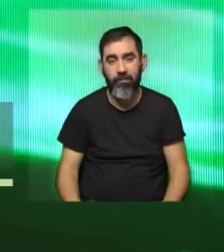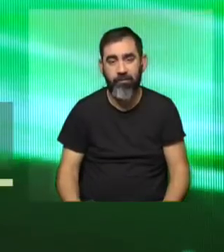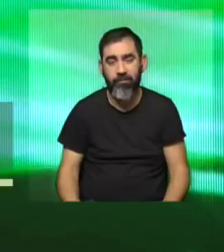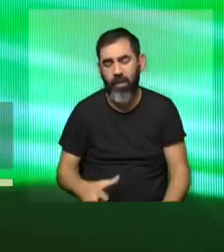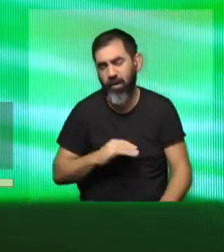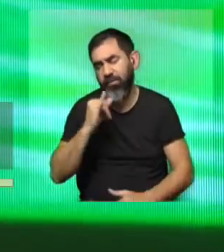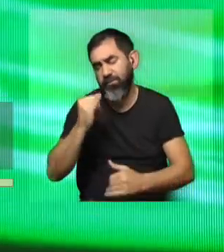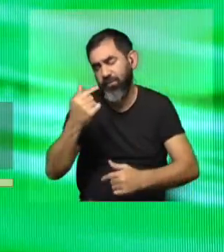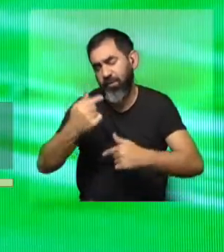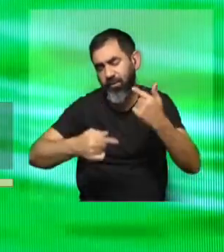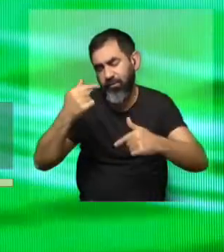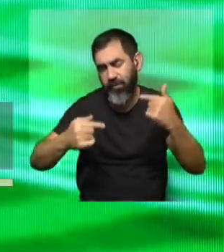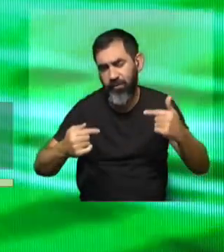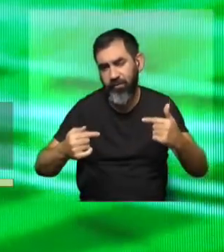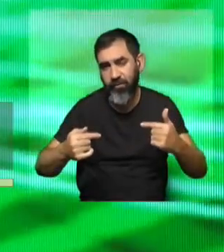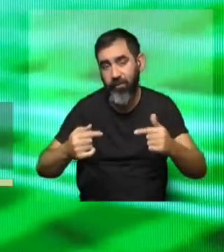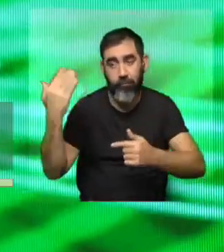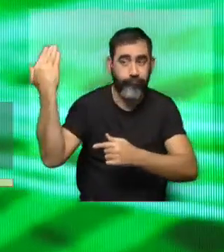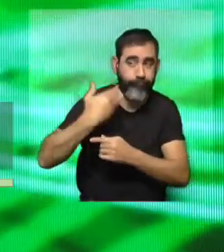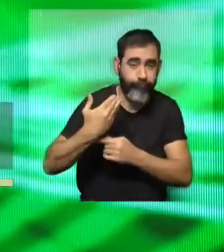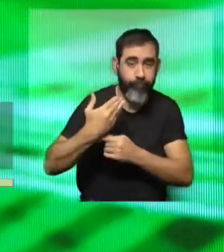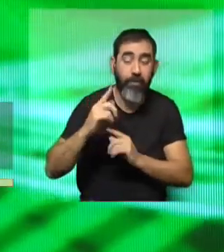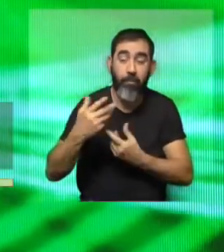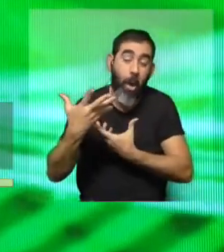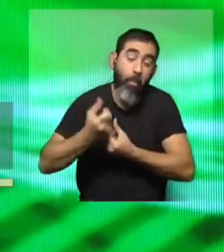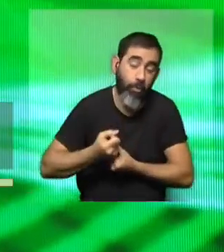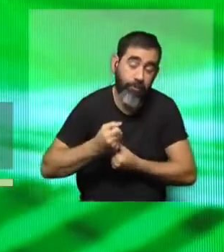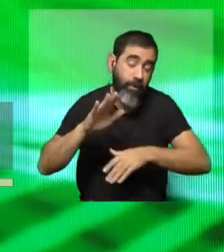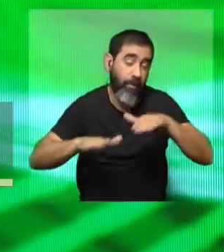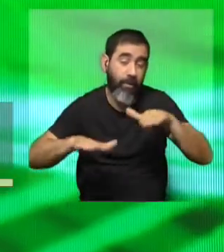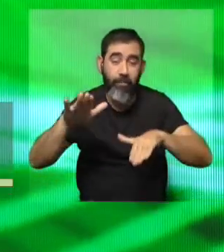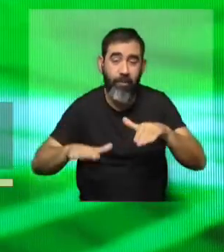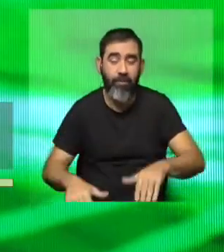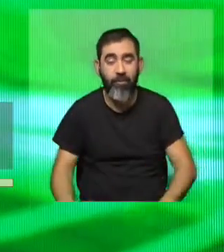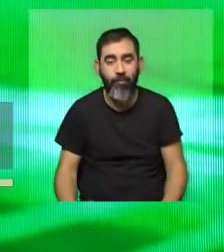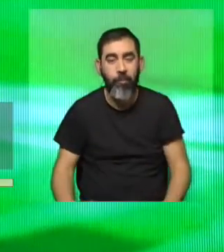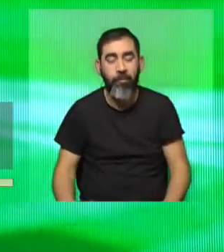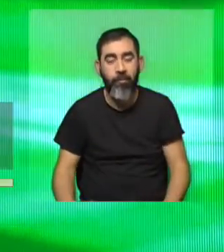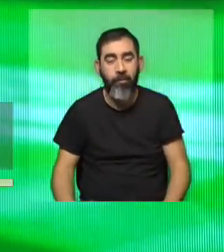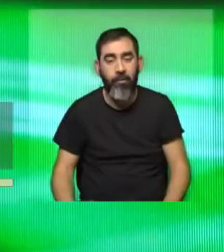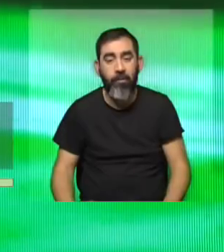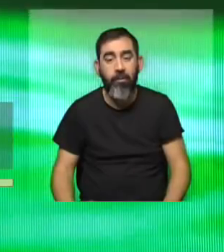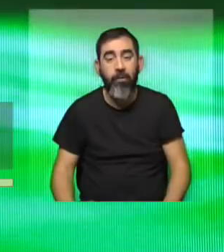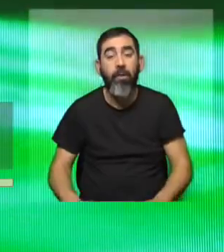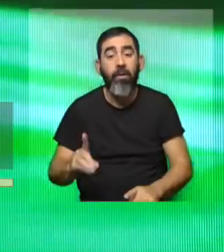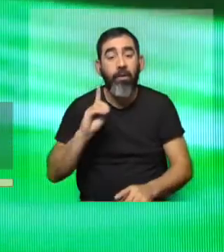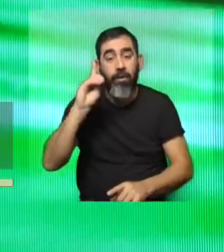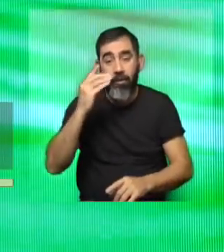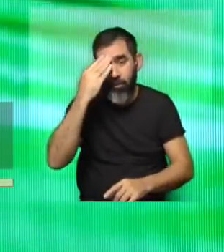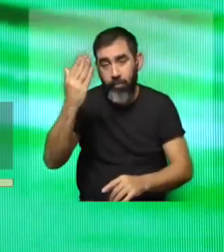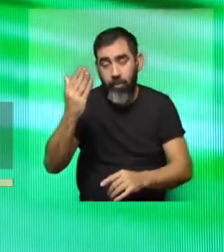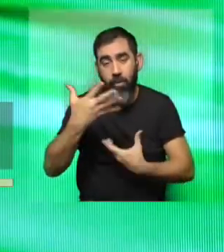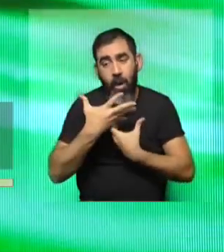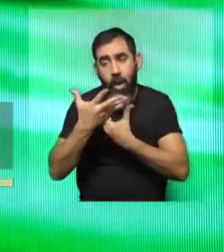hay todo este me han dado y me han dado para adelante Igualmente digo las este también diputados del frente